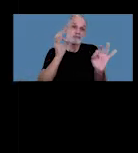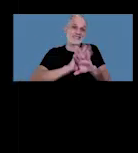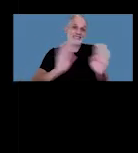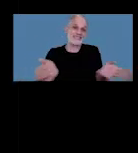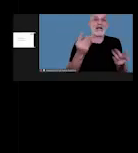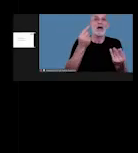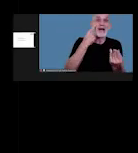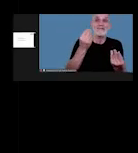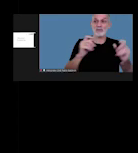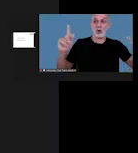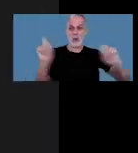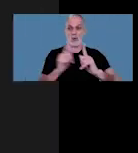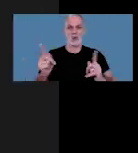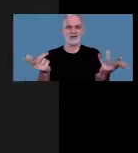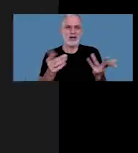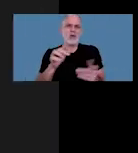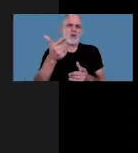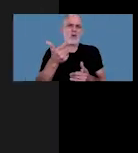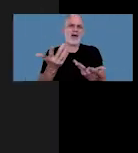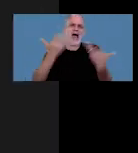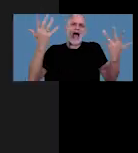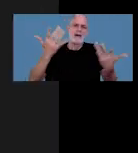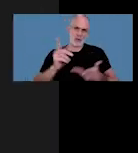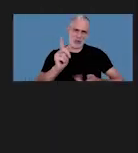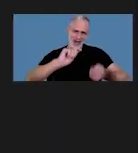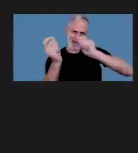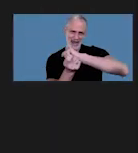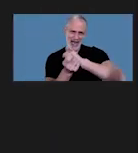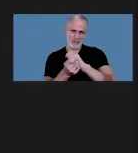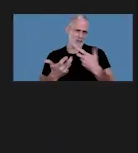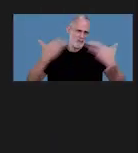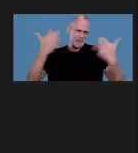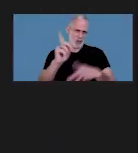Habrán visto que no tuvo grandes cambios, no tuvo grandes